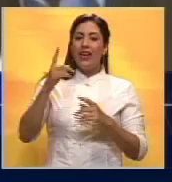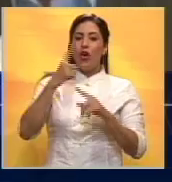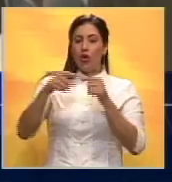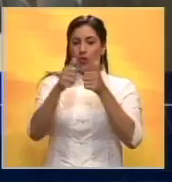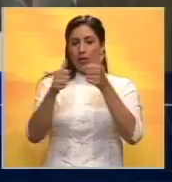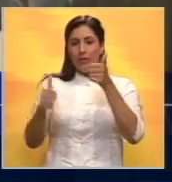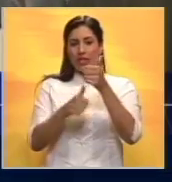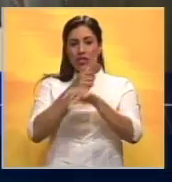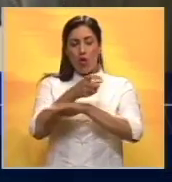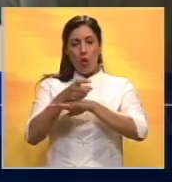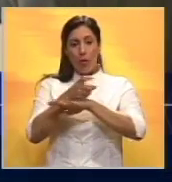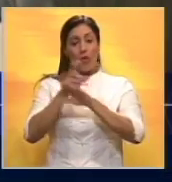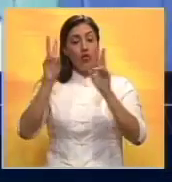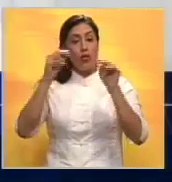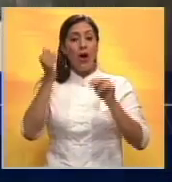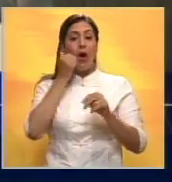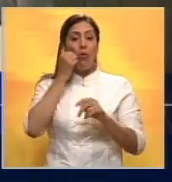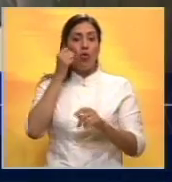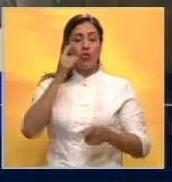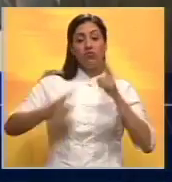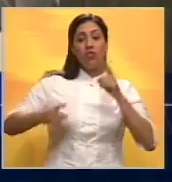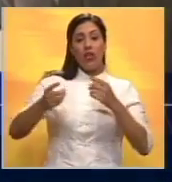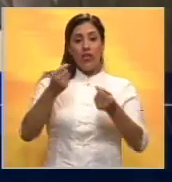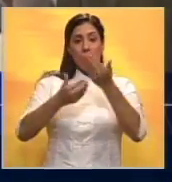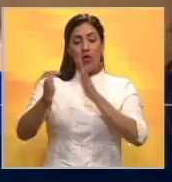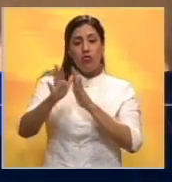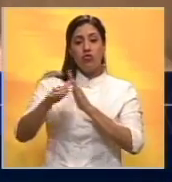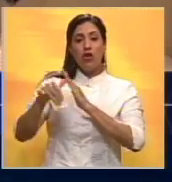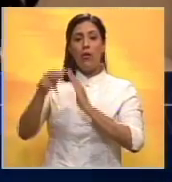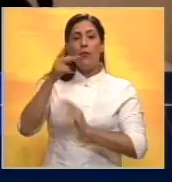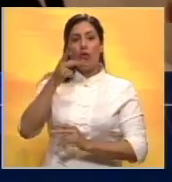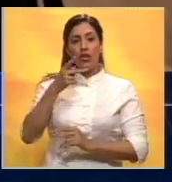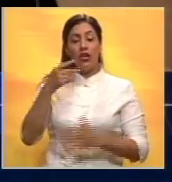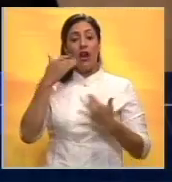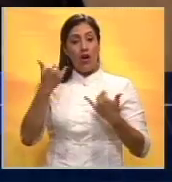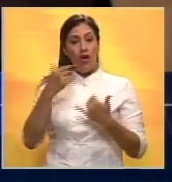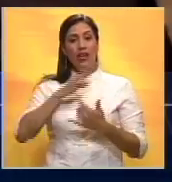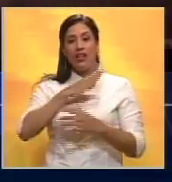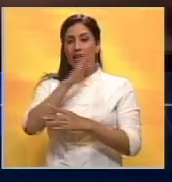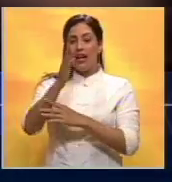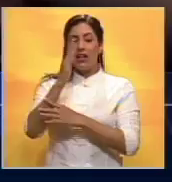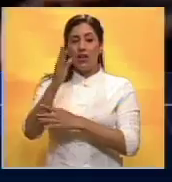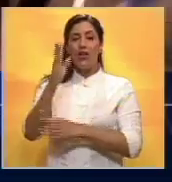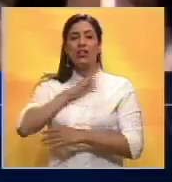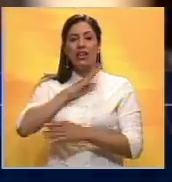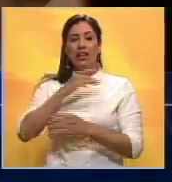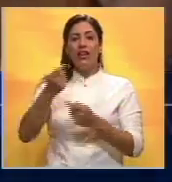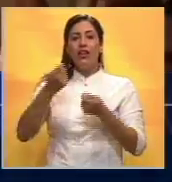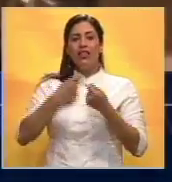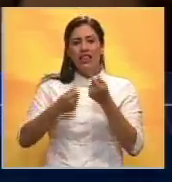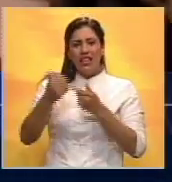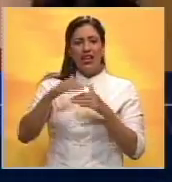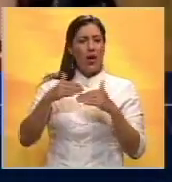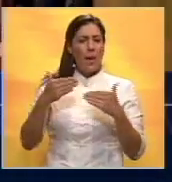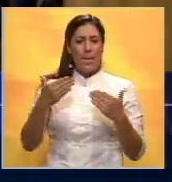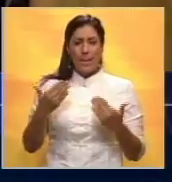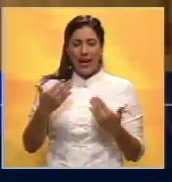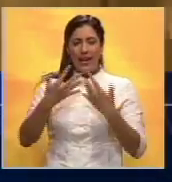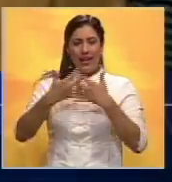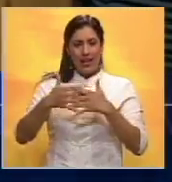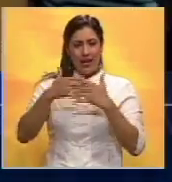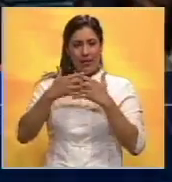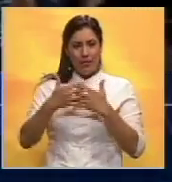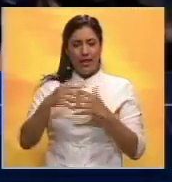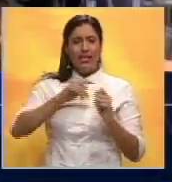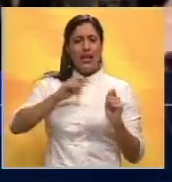vicegobernador por supuesto abuso de poder económico y político la medida surge tras la presunta concesión de beneficios a empresas